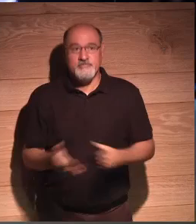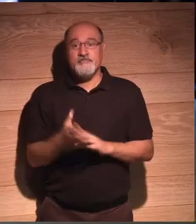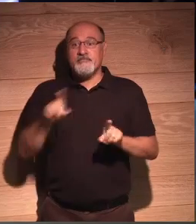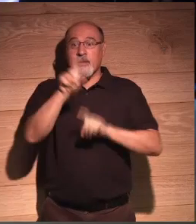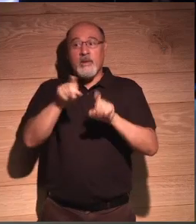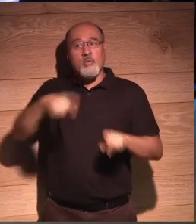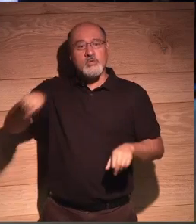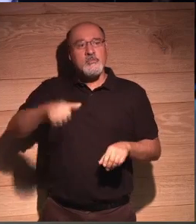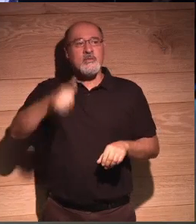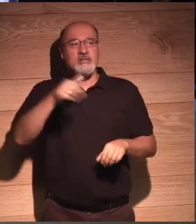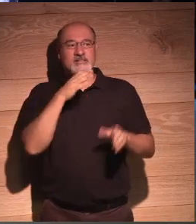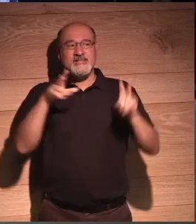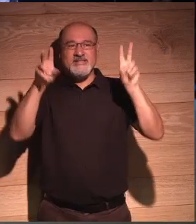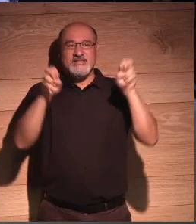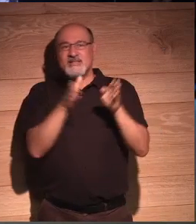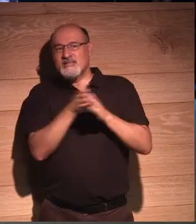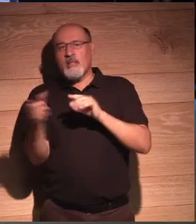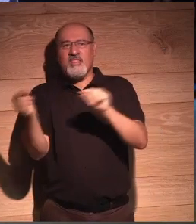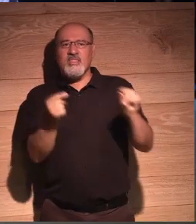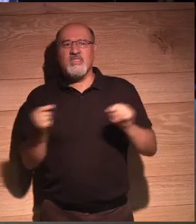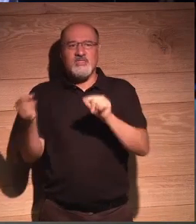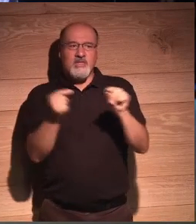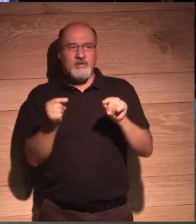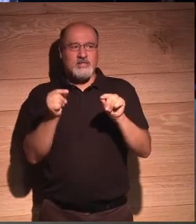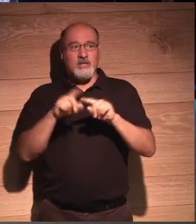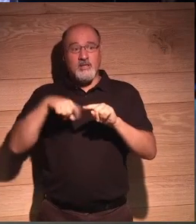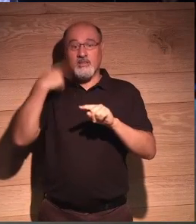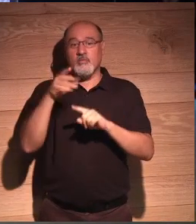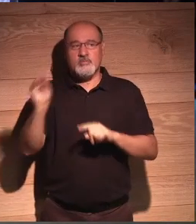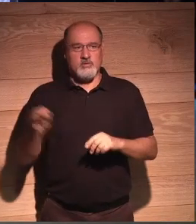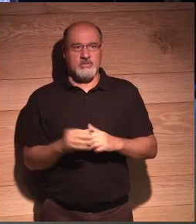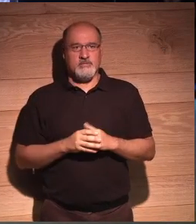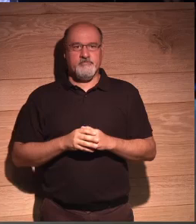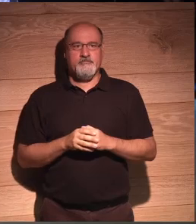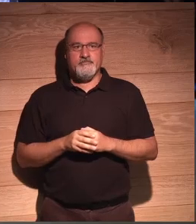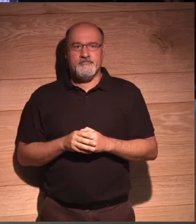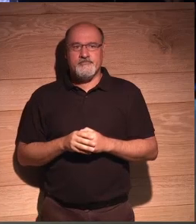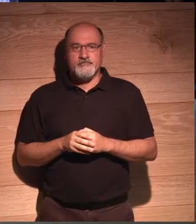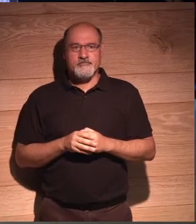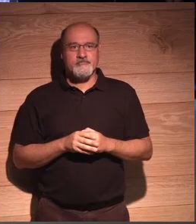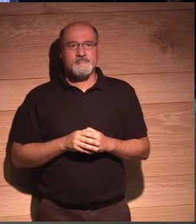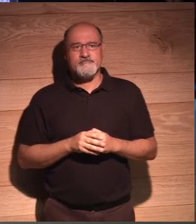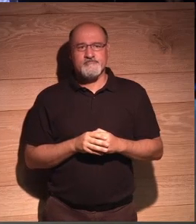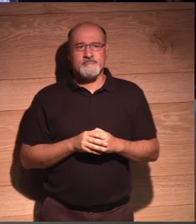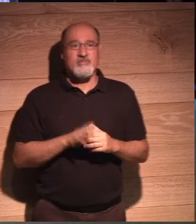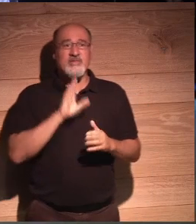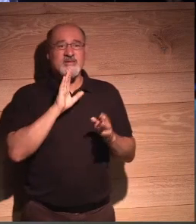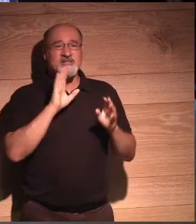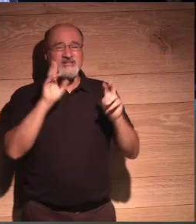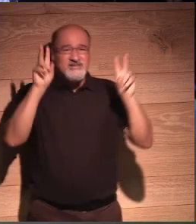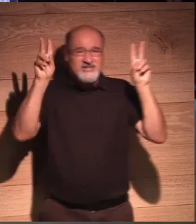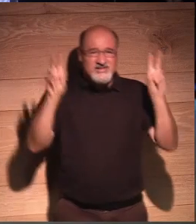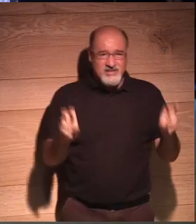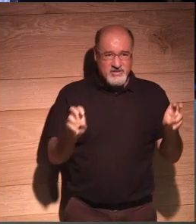que volveremos. Seguimos un poquito con el debate y te quedas el primero para el siguiente turno. Bueno, aquí hemos incluido algunos